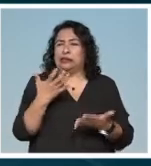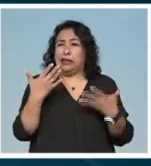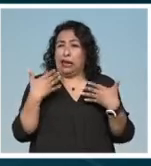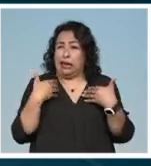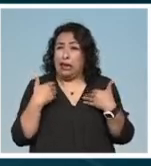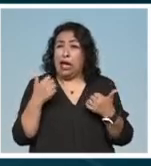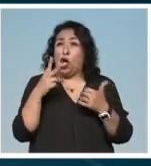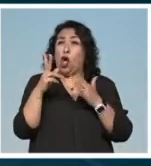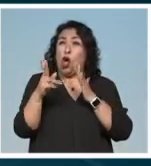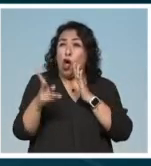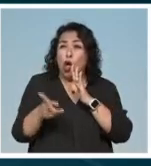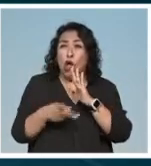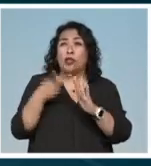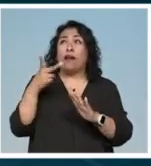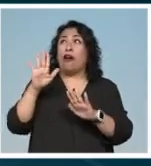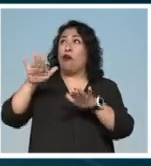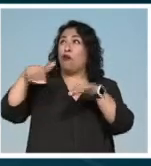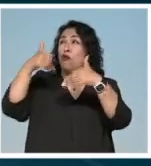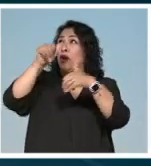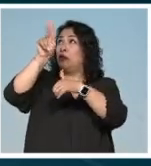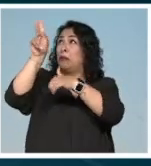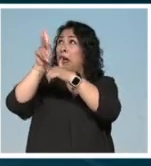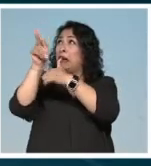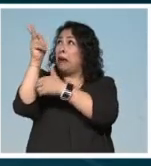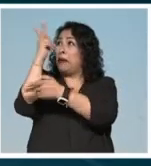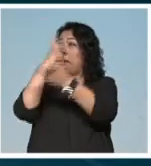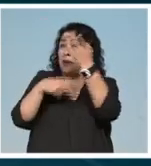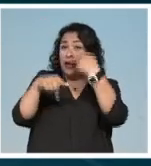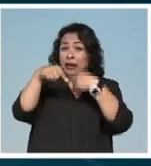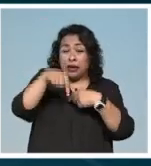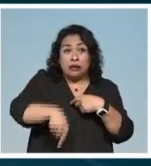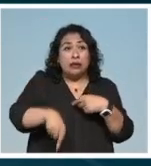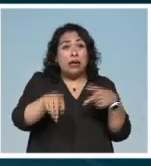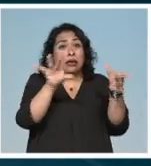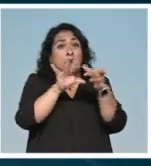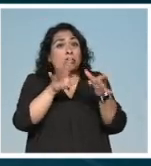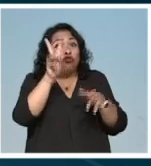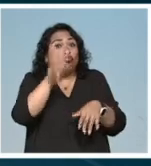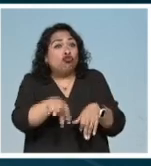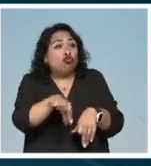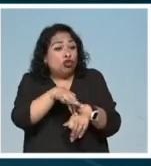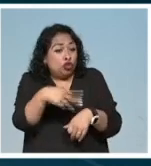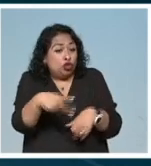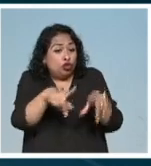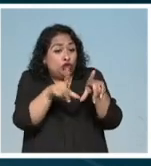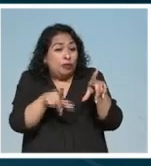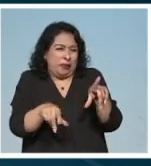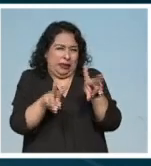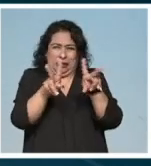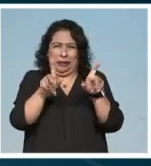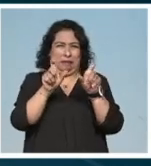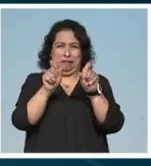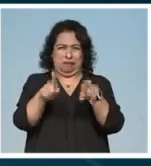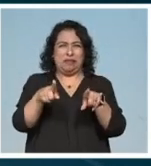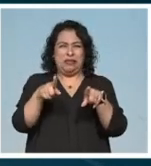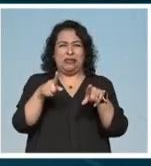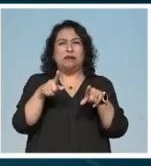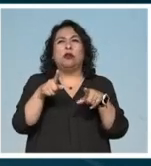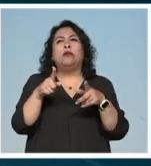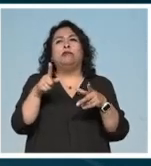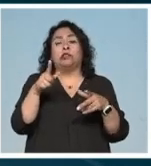vez venía gente del extranjero a contarnos nuestra realidad con respecto al tema.